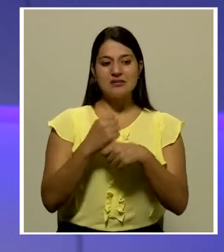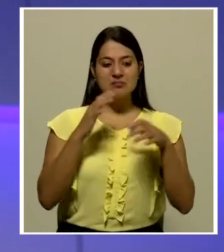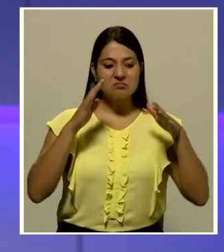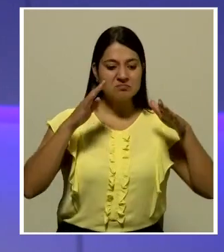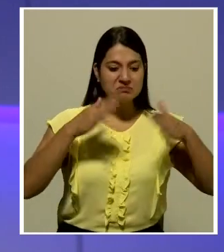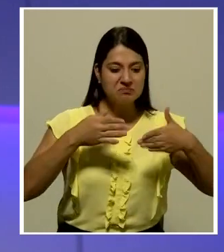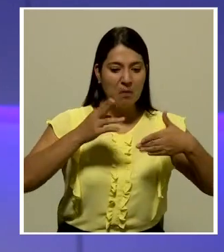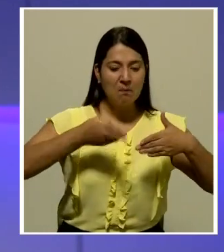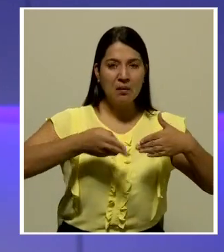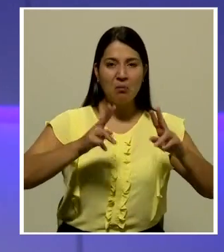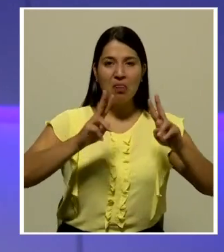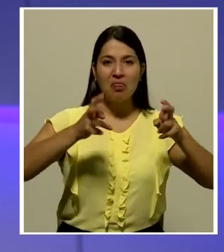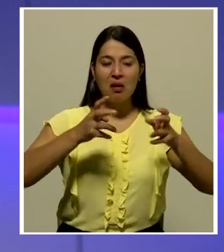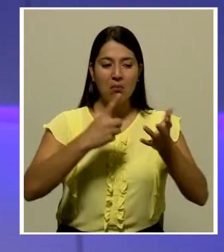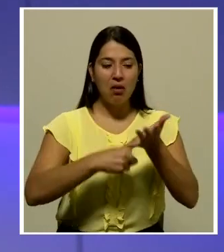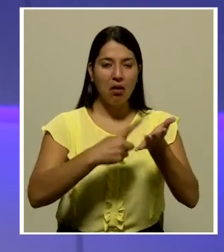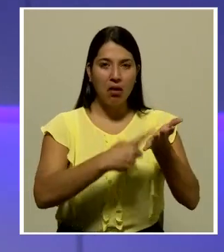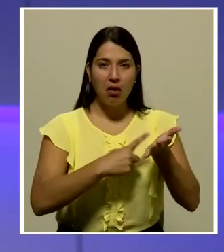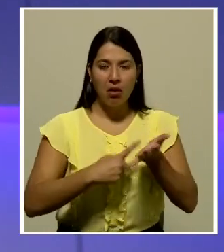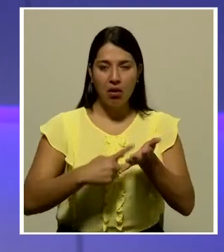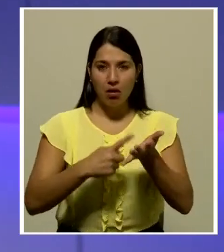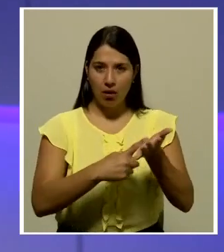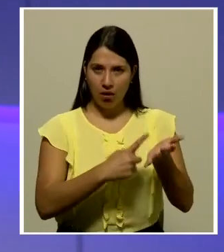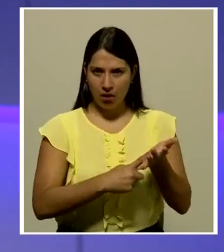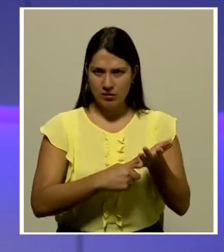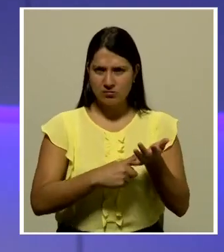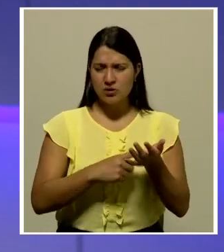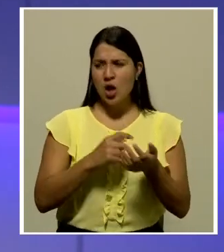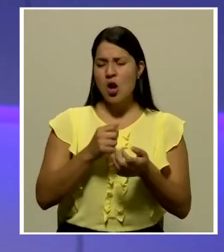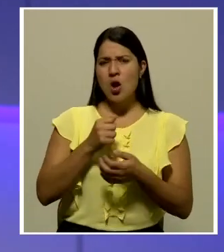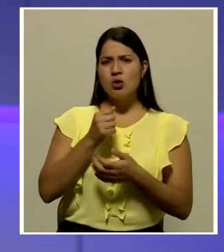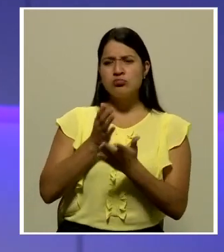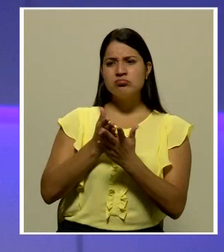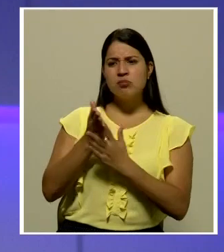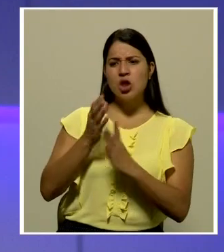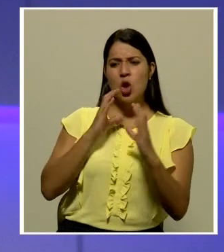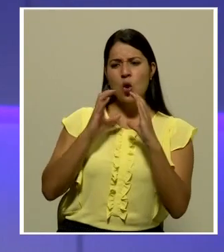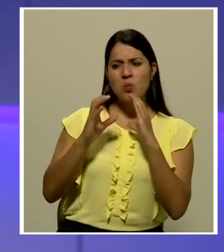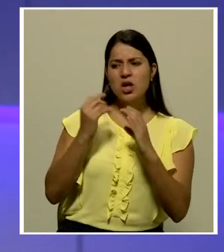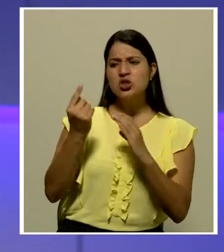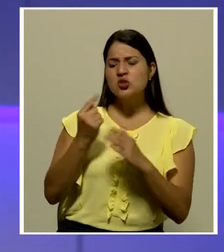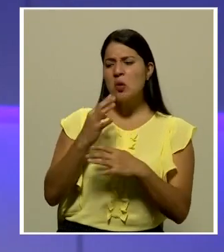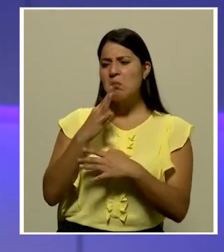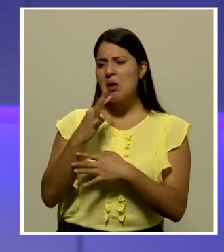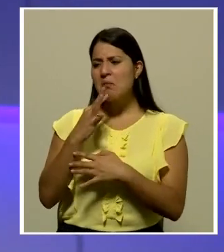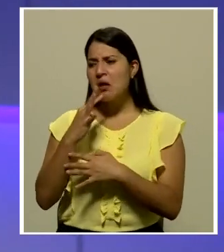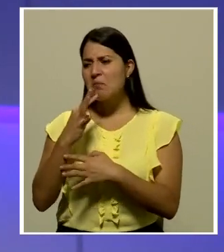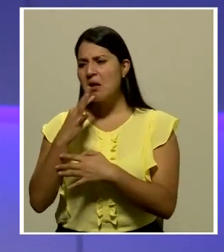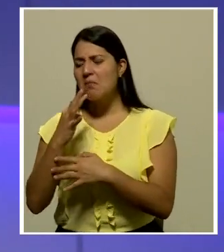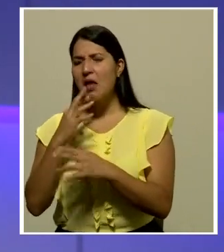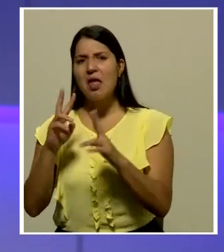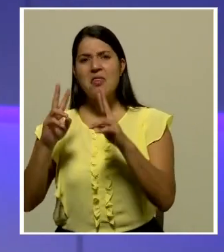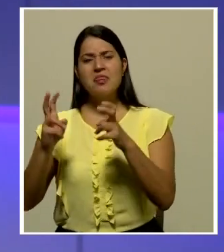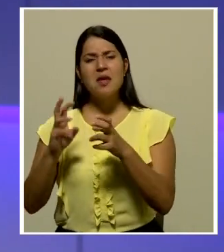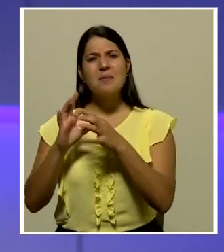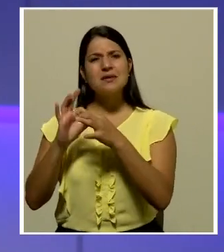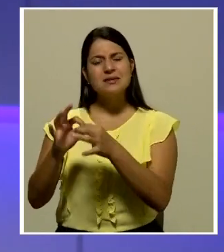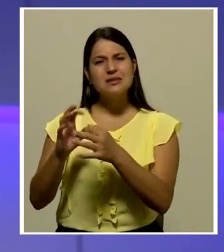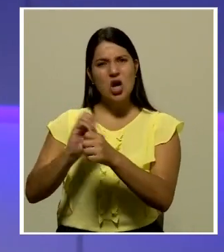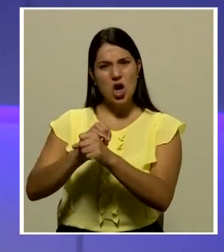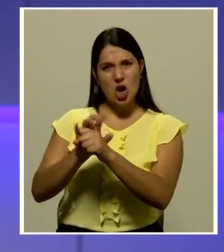medios solo hablamos y discutimos de temas relacionados al coronavirus y quedan fuera del ojo